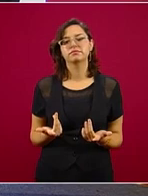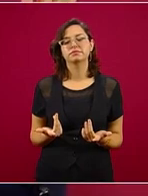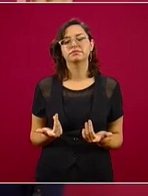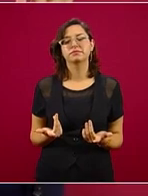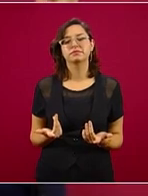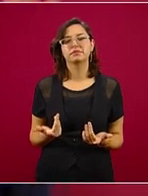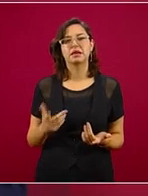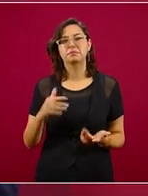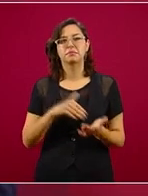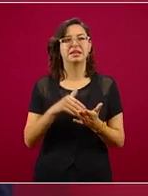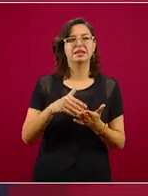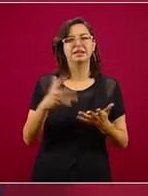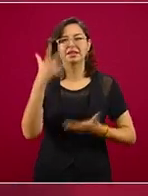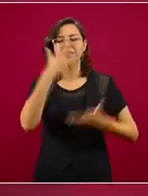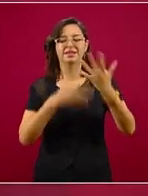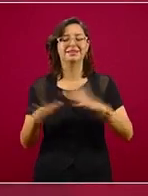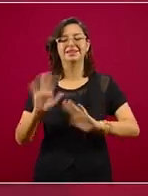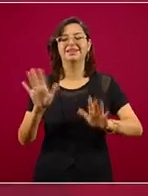500,000 para no echarnos bolas,